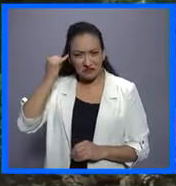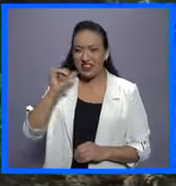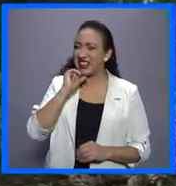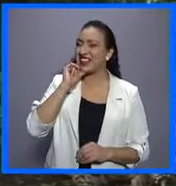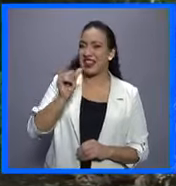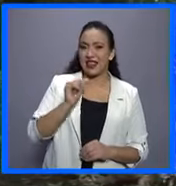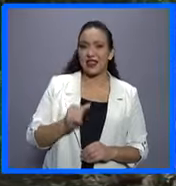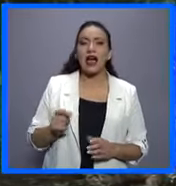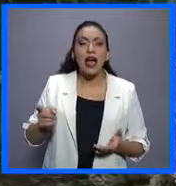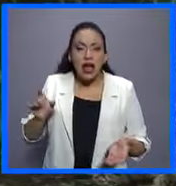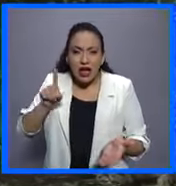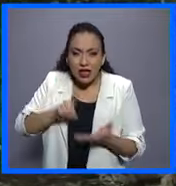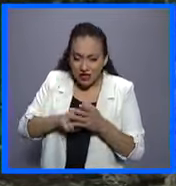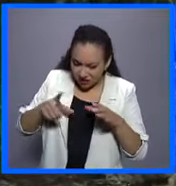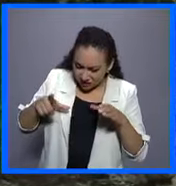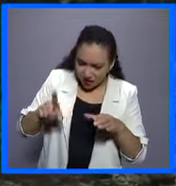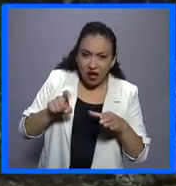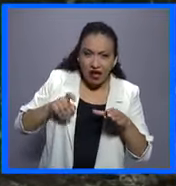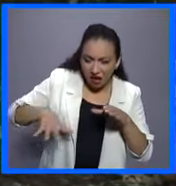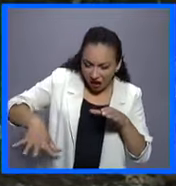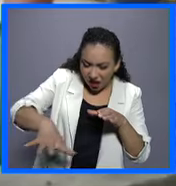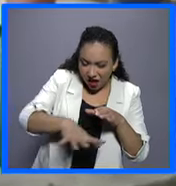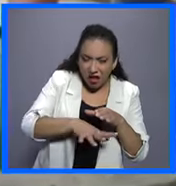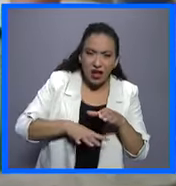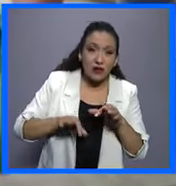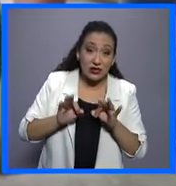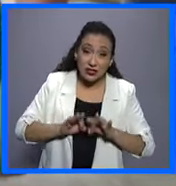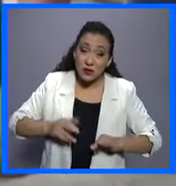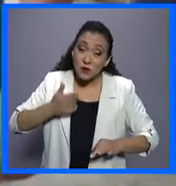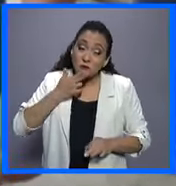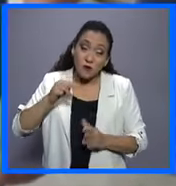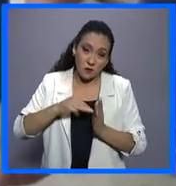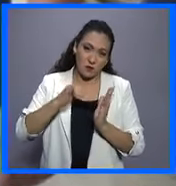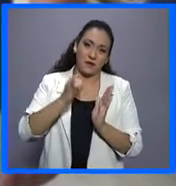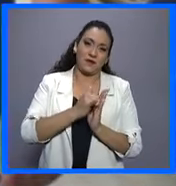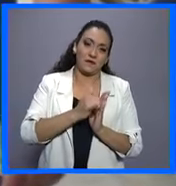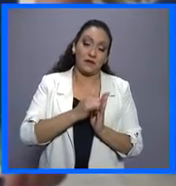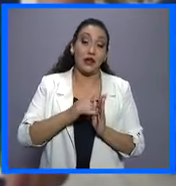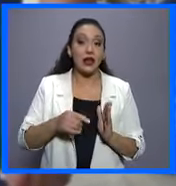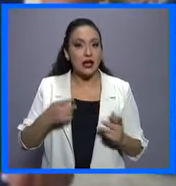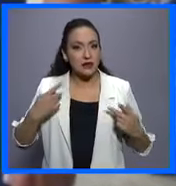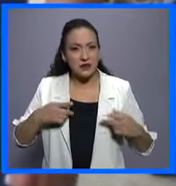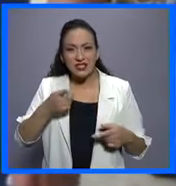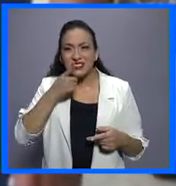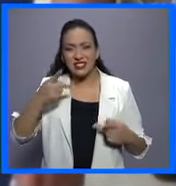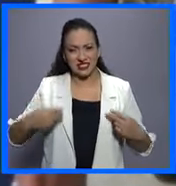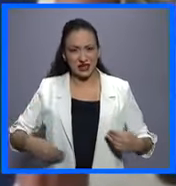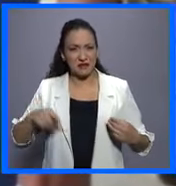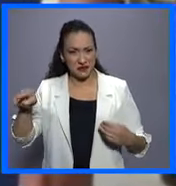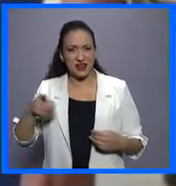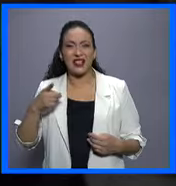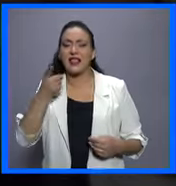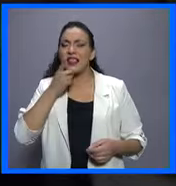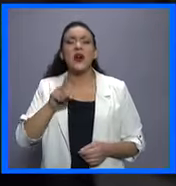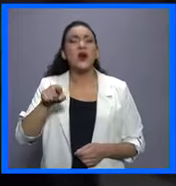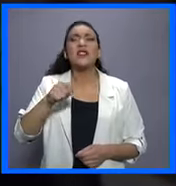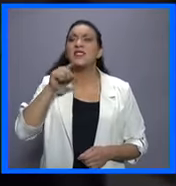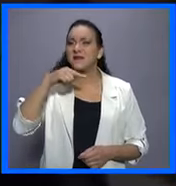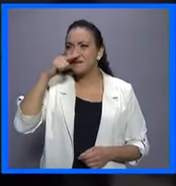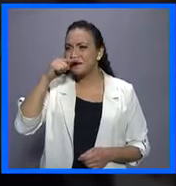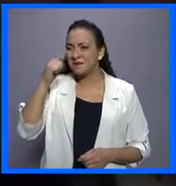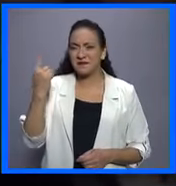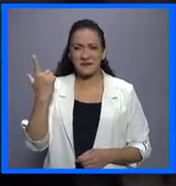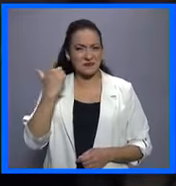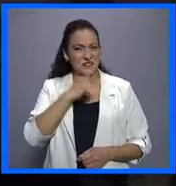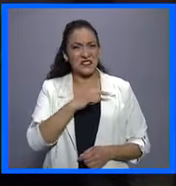cenotes, un humedal de importancia internacional. La comunidad maya documentó olores fétidos, contaminación de agua subterránea